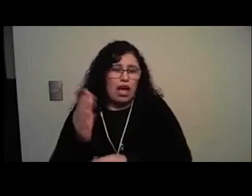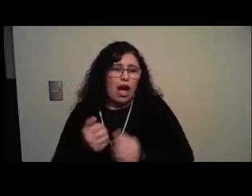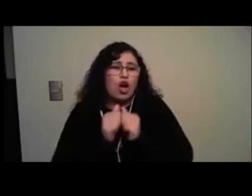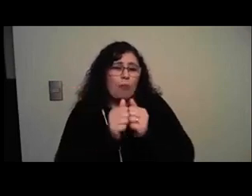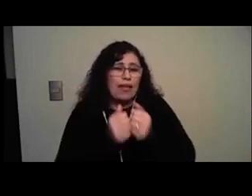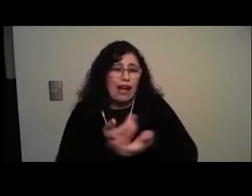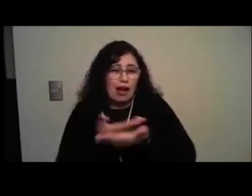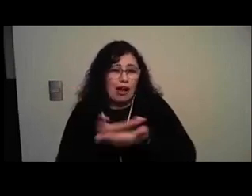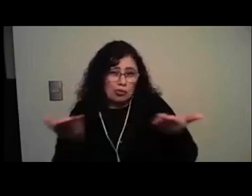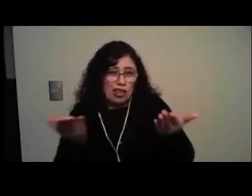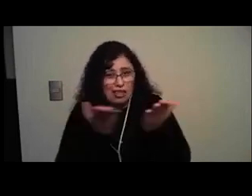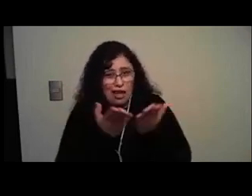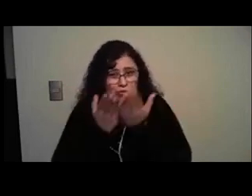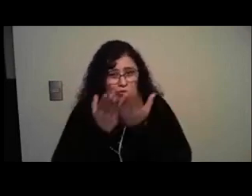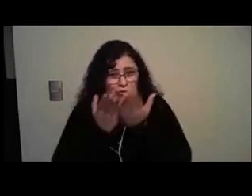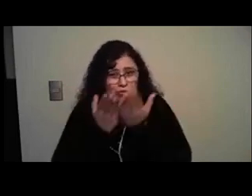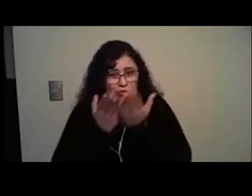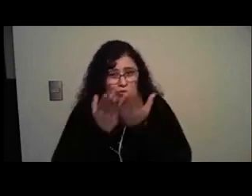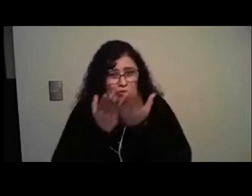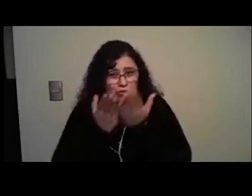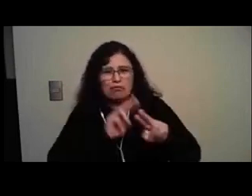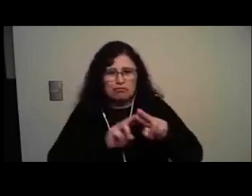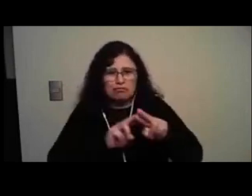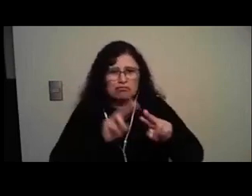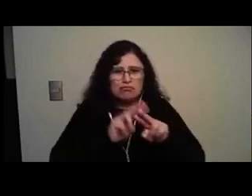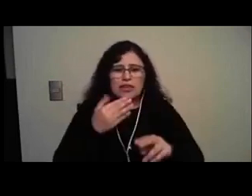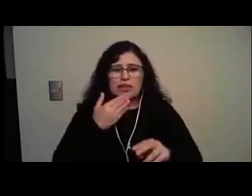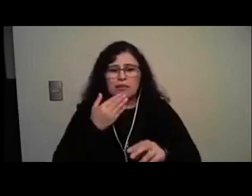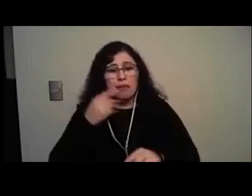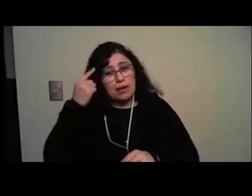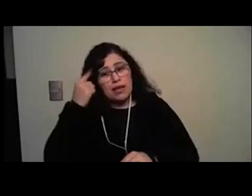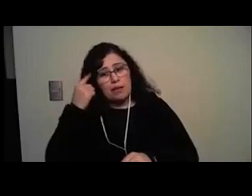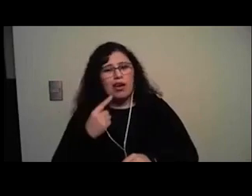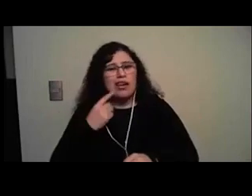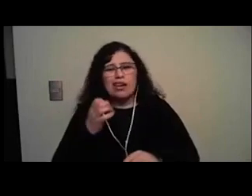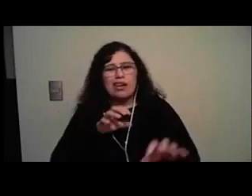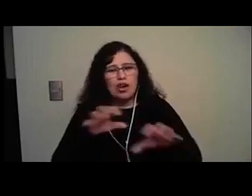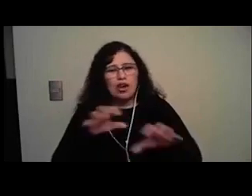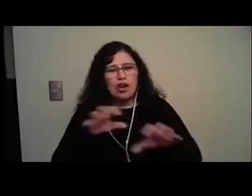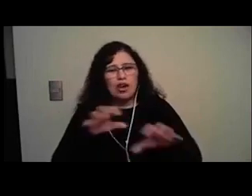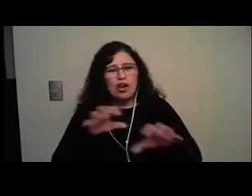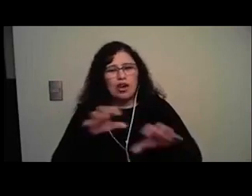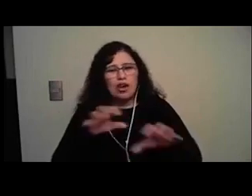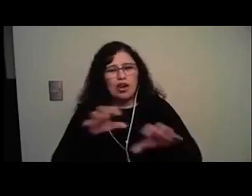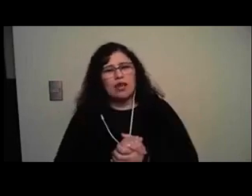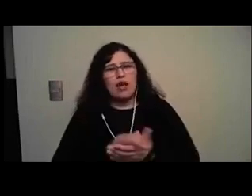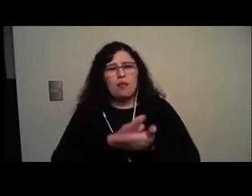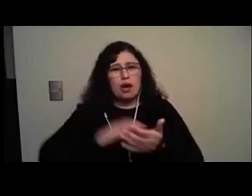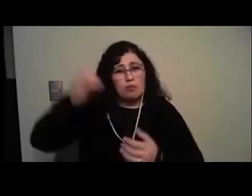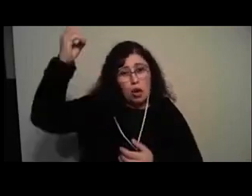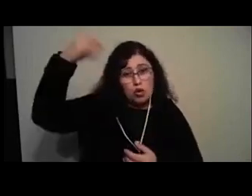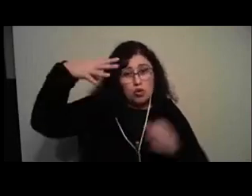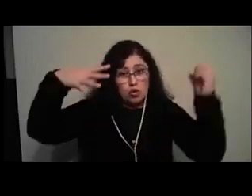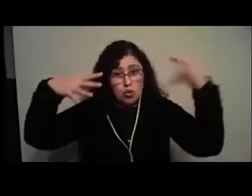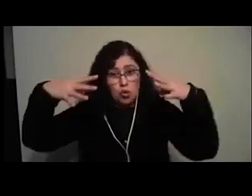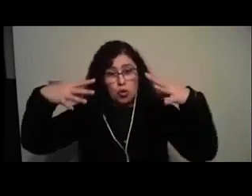hacer hartas mejoras, lo mejor posible para ustedes cuando ya lo pueden ocupar, los luces, la iluminación, los materiales, los insumos,